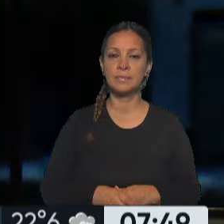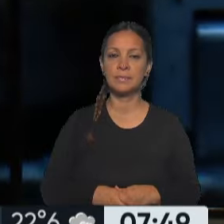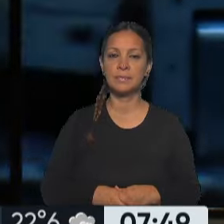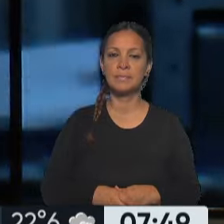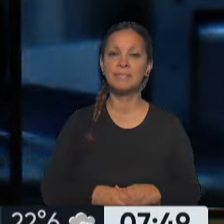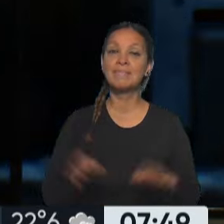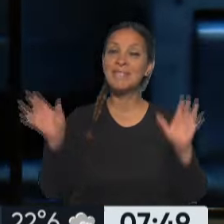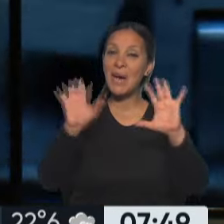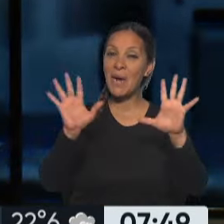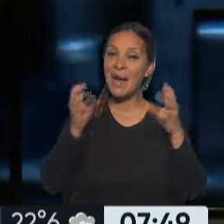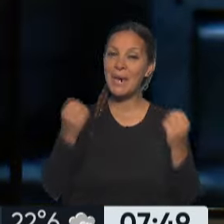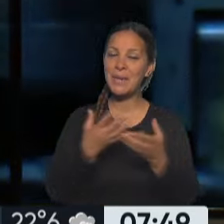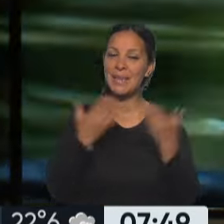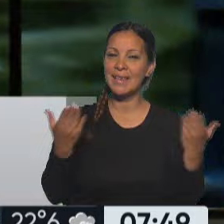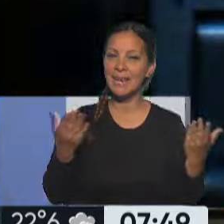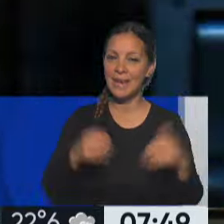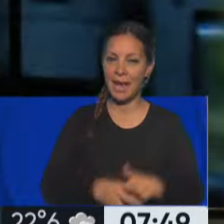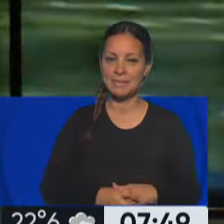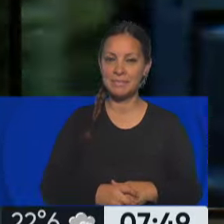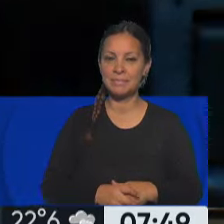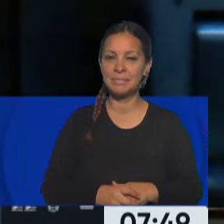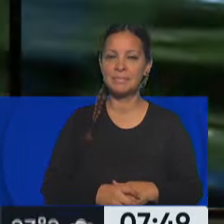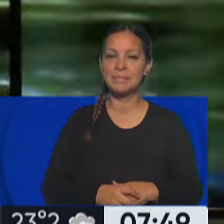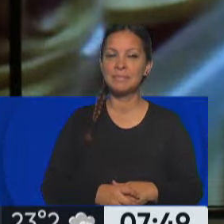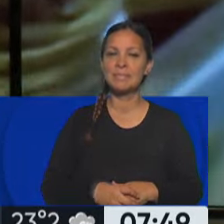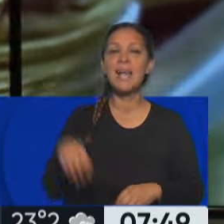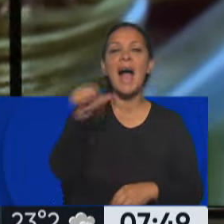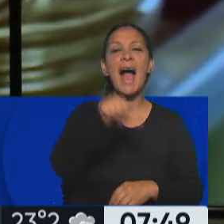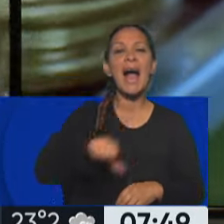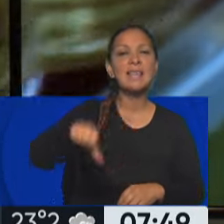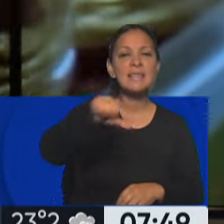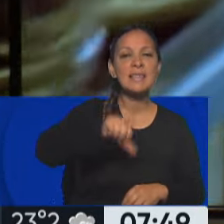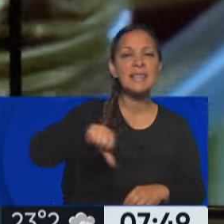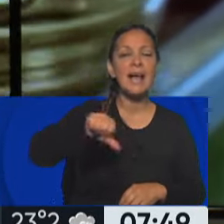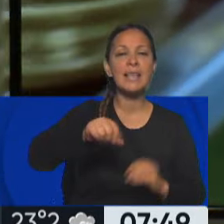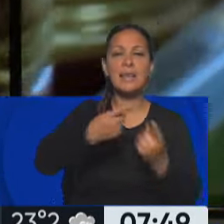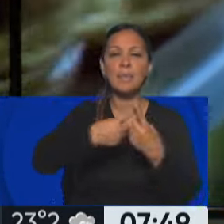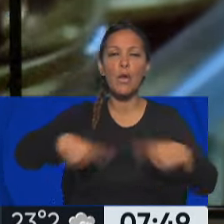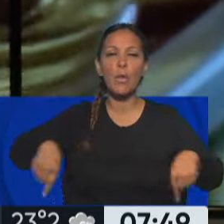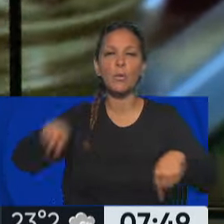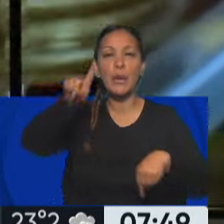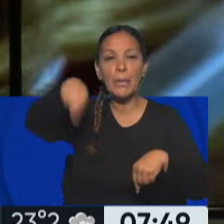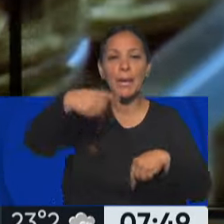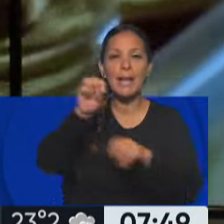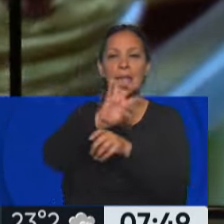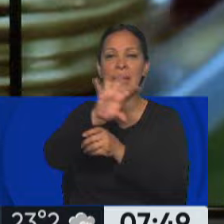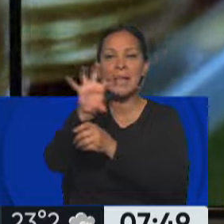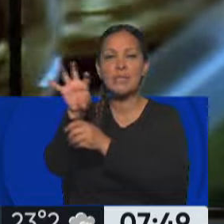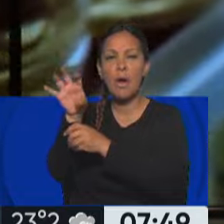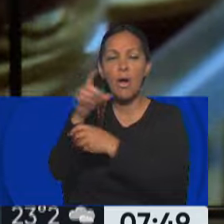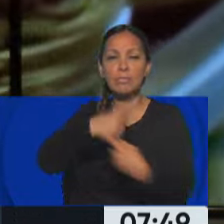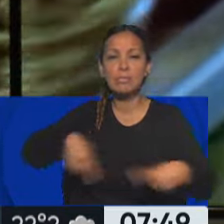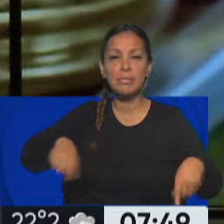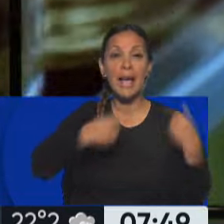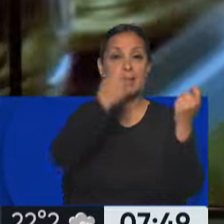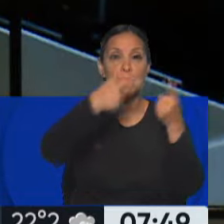Hola Muy buenos días las exportaciones de aceite y subproductos del girasol están atravesando un gran